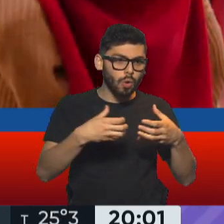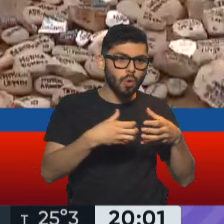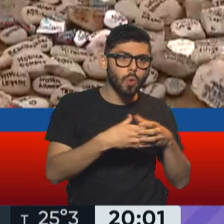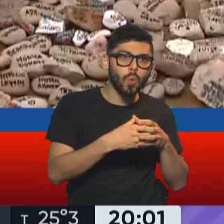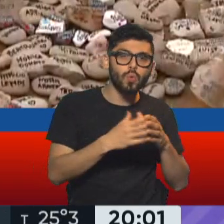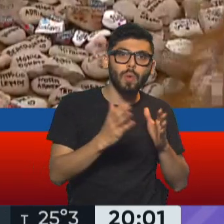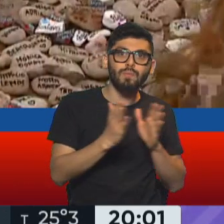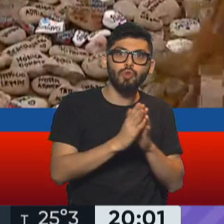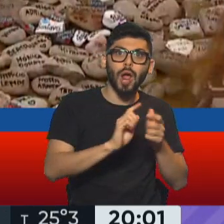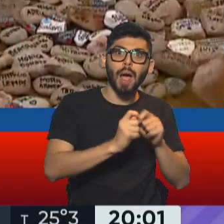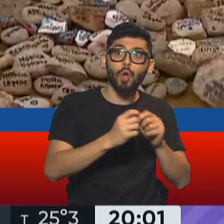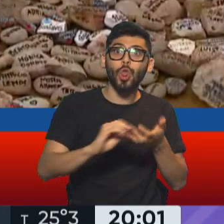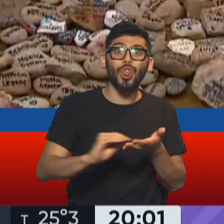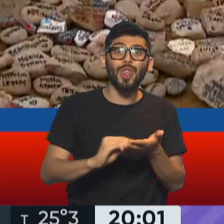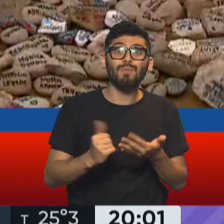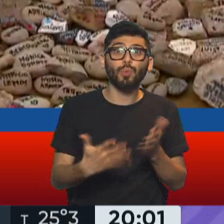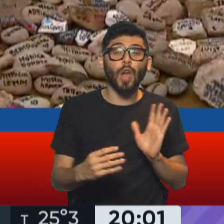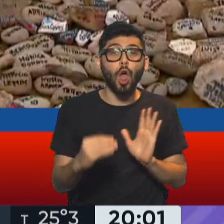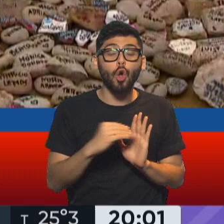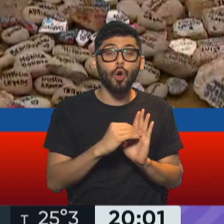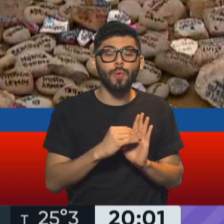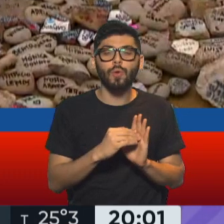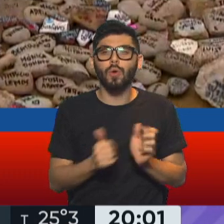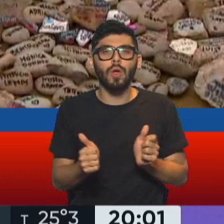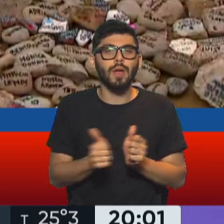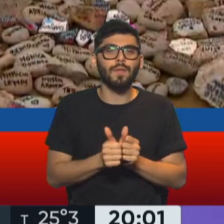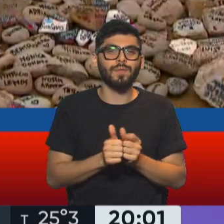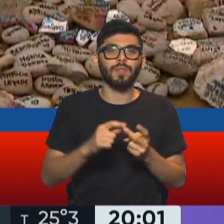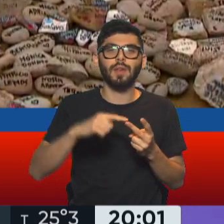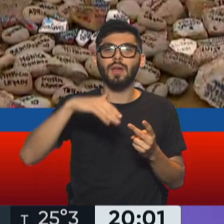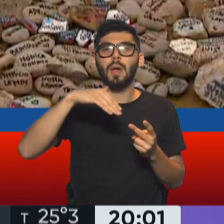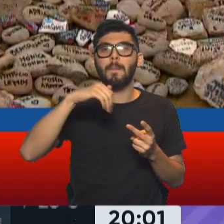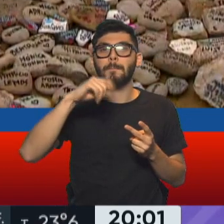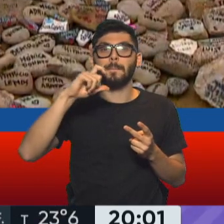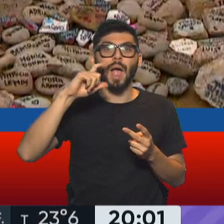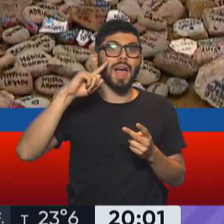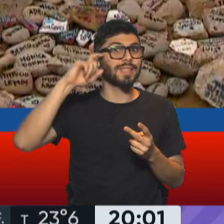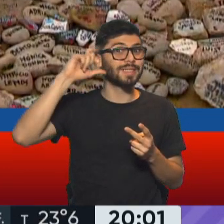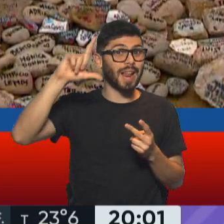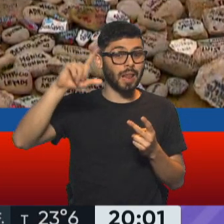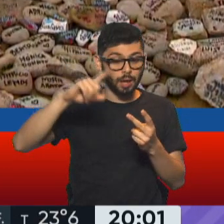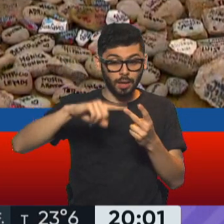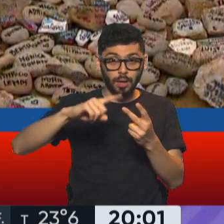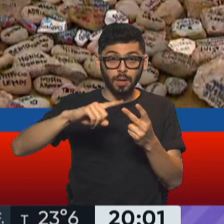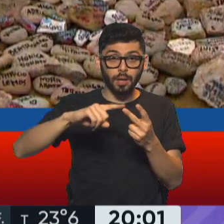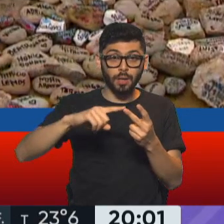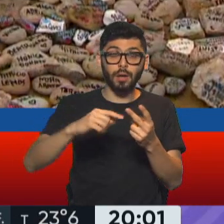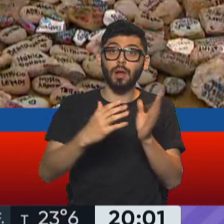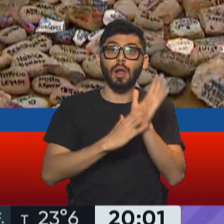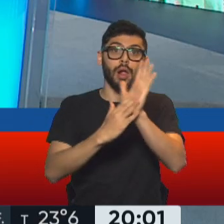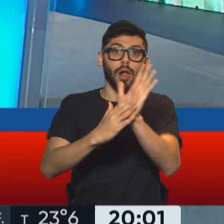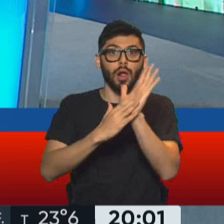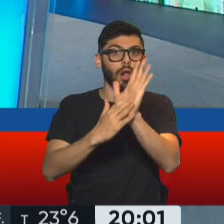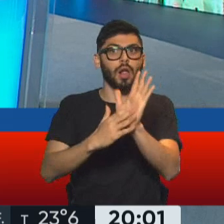dato. ¿Quién lo acompaña? Lo acompaña la doctora Emilia Maciel, que era la que presentaba los habeas corpus en